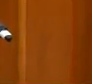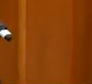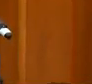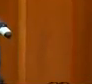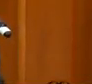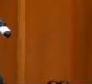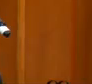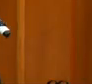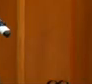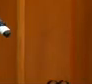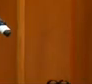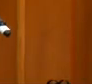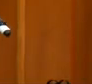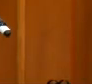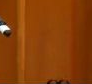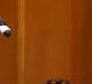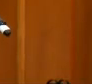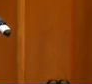tu regazo.